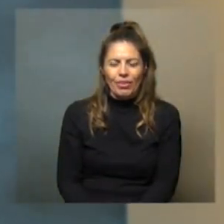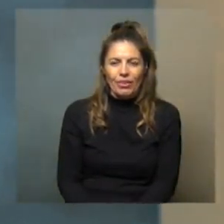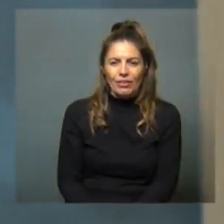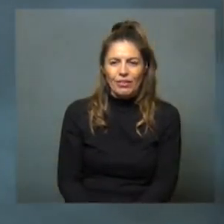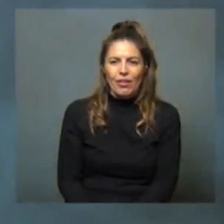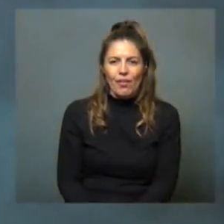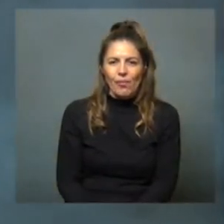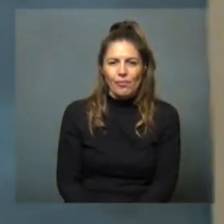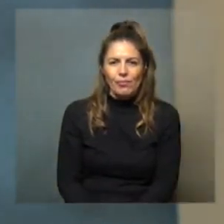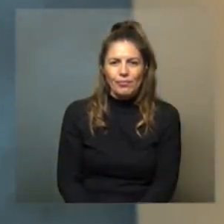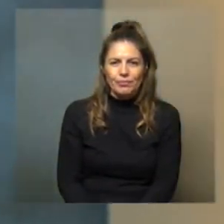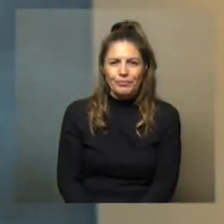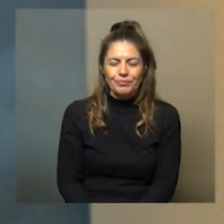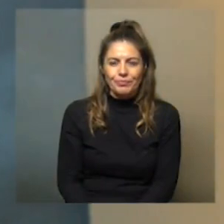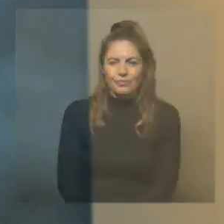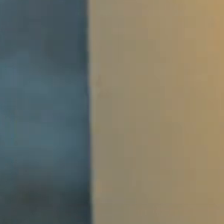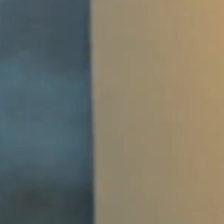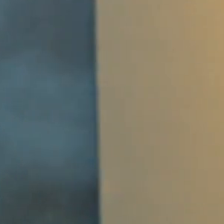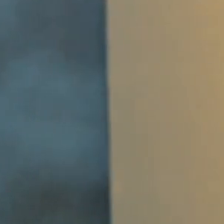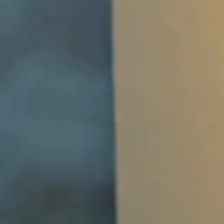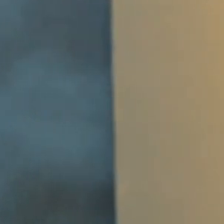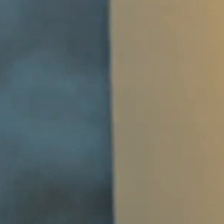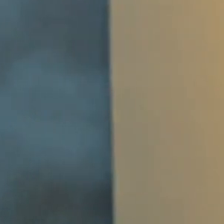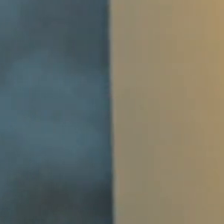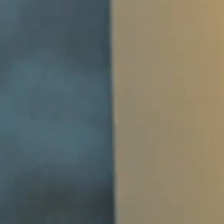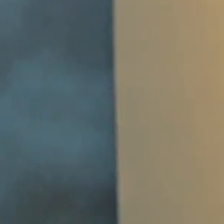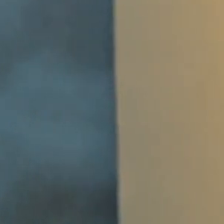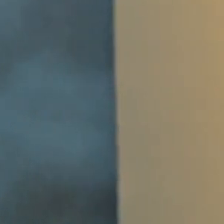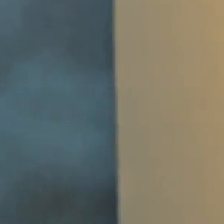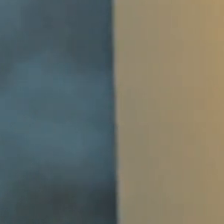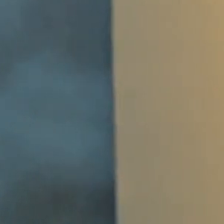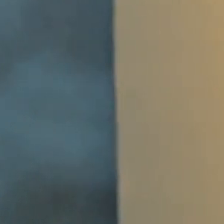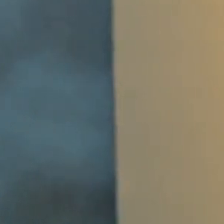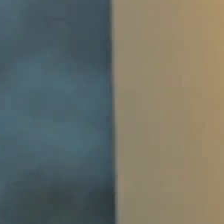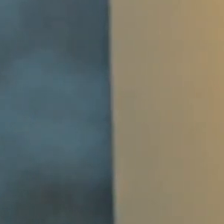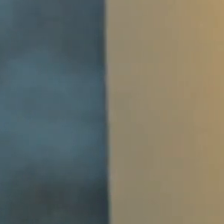soy Cimarrón. Yo no le creo al traidor,